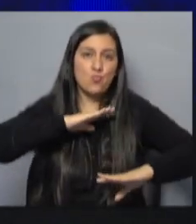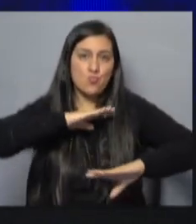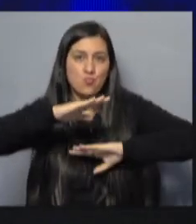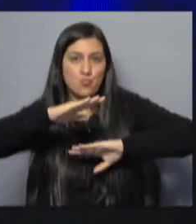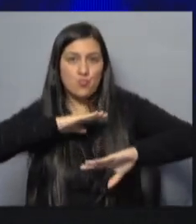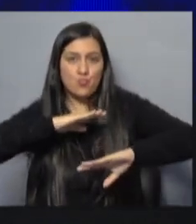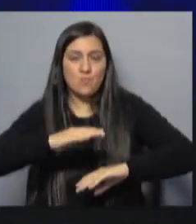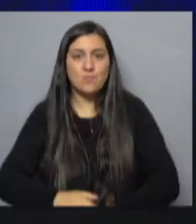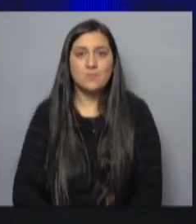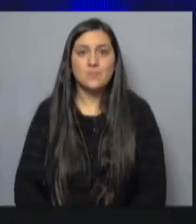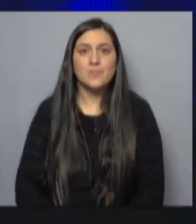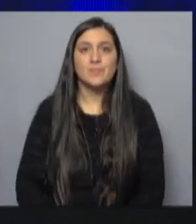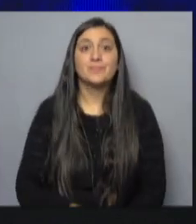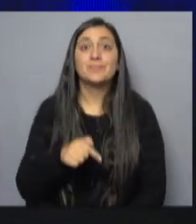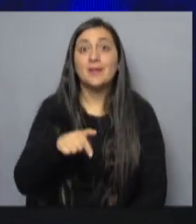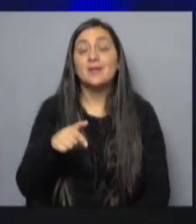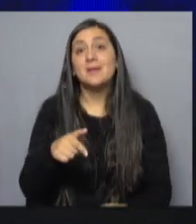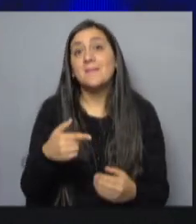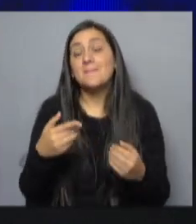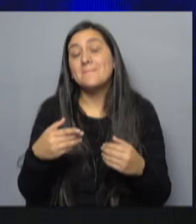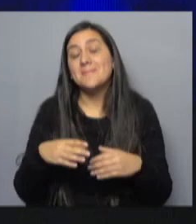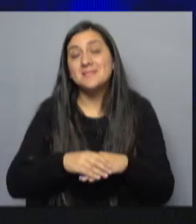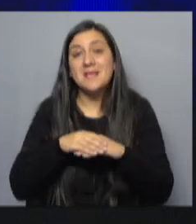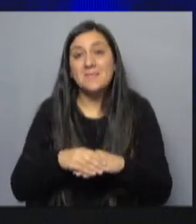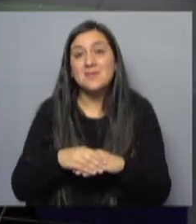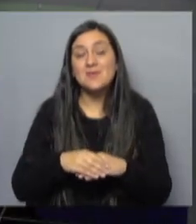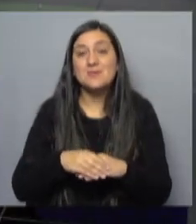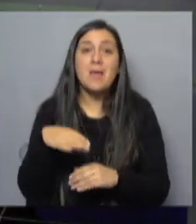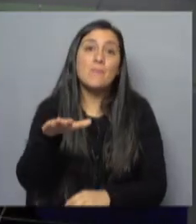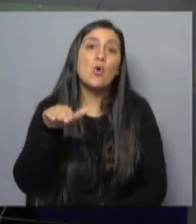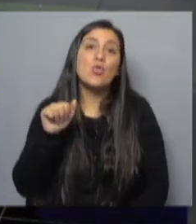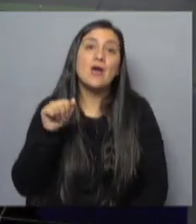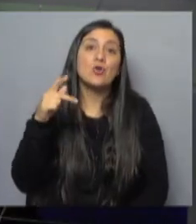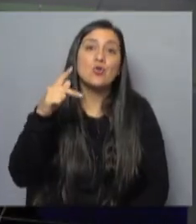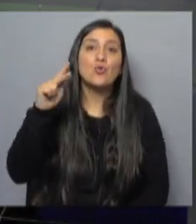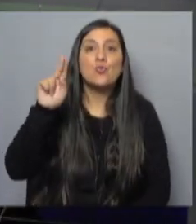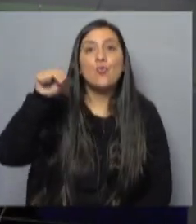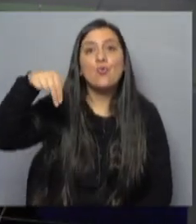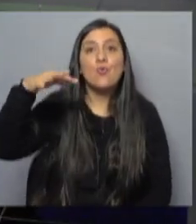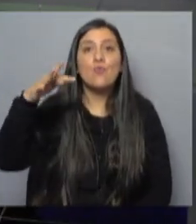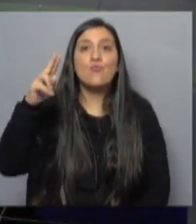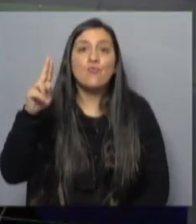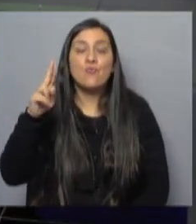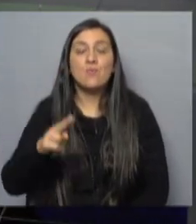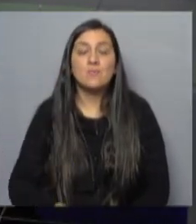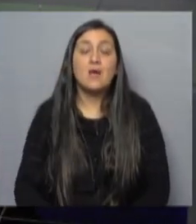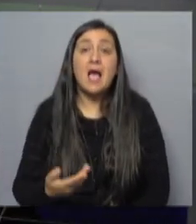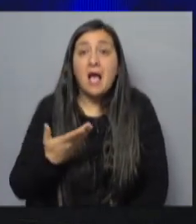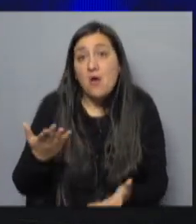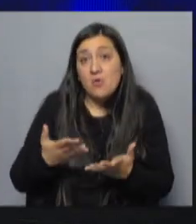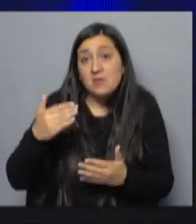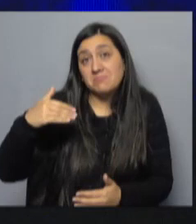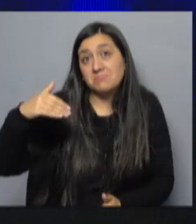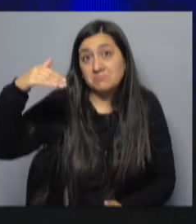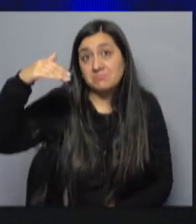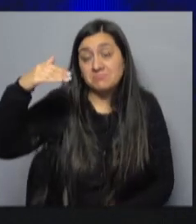ni nada. Y de ahí mis amistades me empezaron a llamar Kung Fu. Y hoy de grande me siento más identificado por Kung Fu porque entiendo